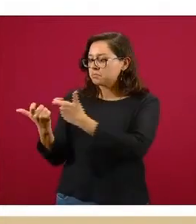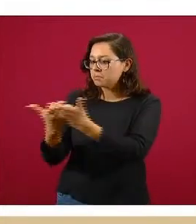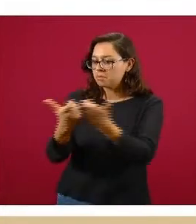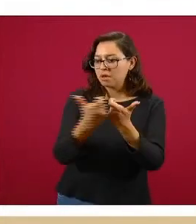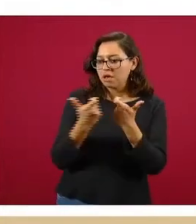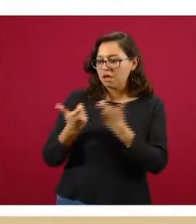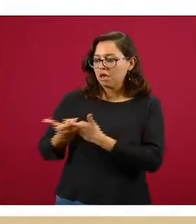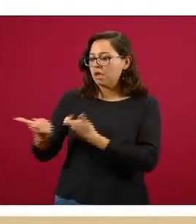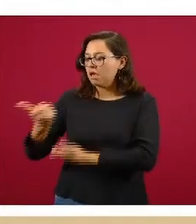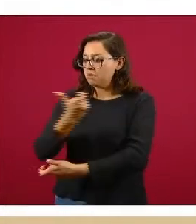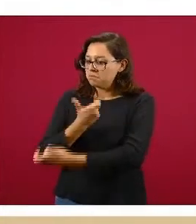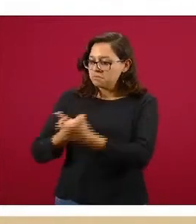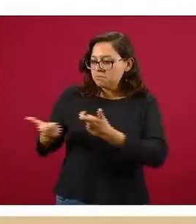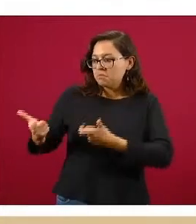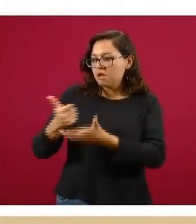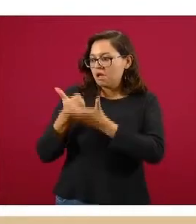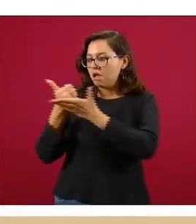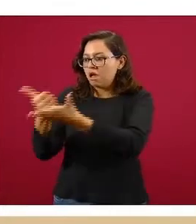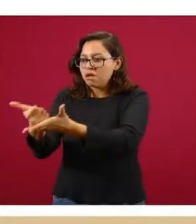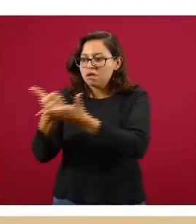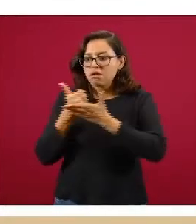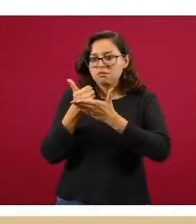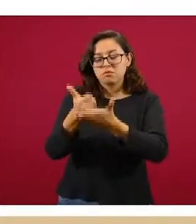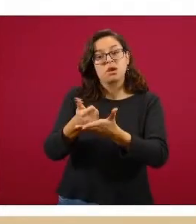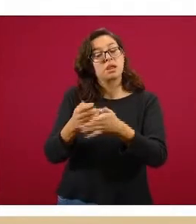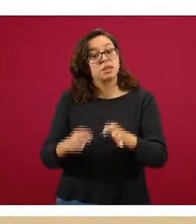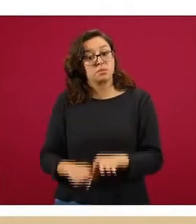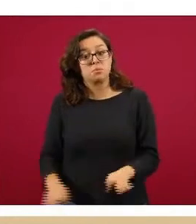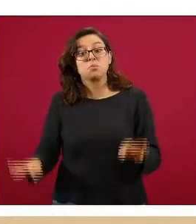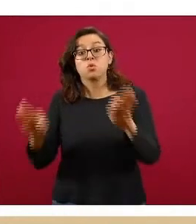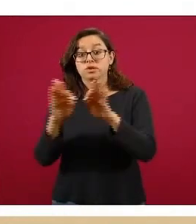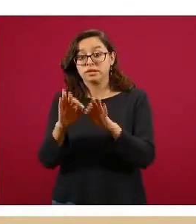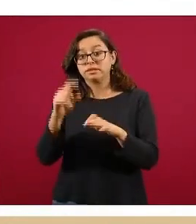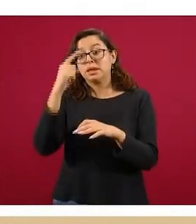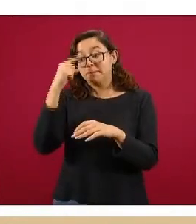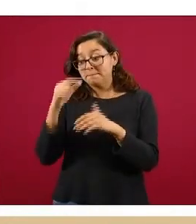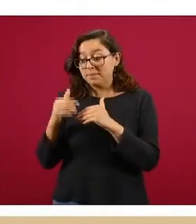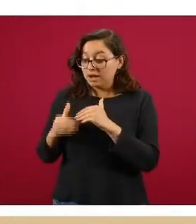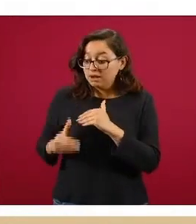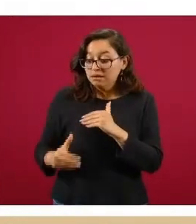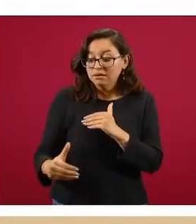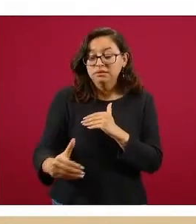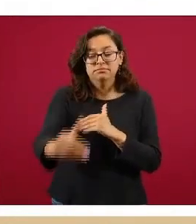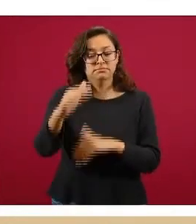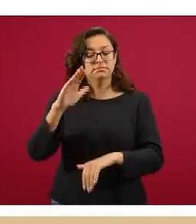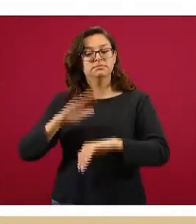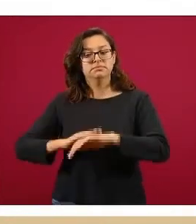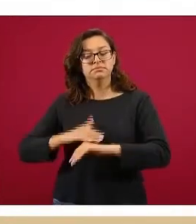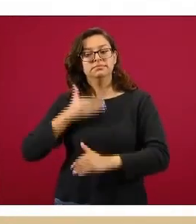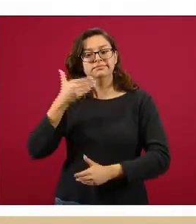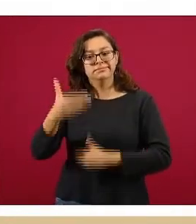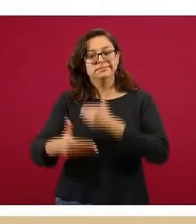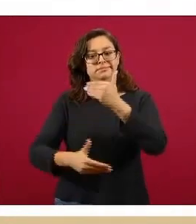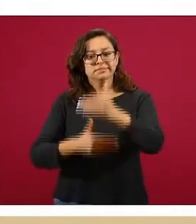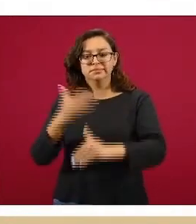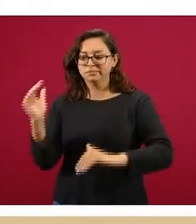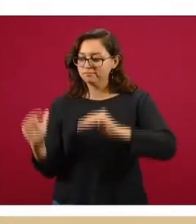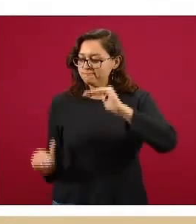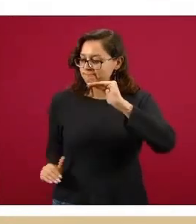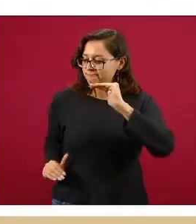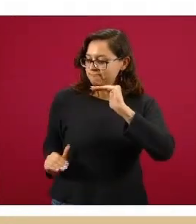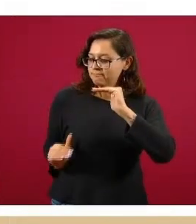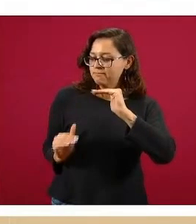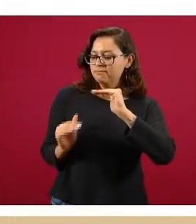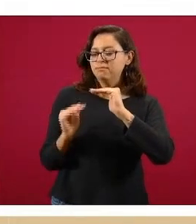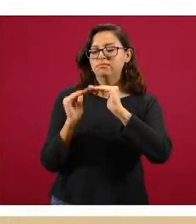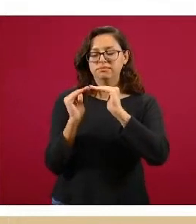son una de las principales herramientas con las que vamos a contar para ir ayudando y contribuyendo a cerrar la brecha de desigualdad